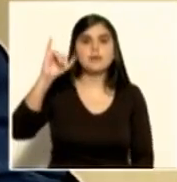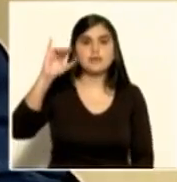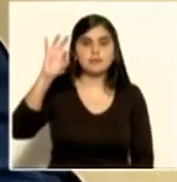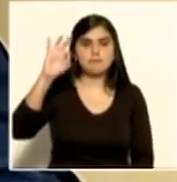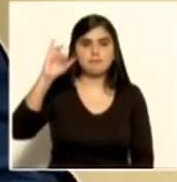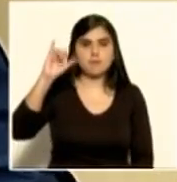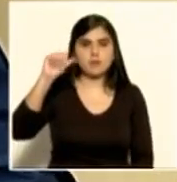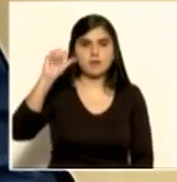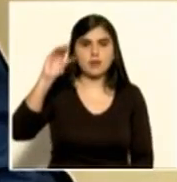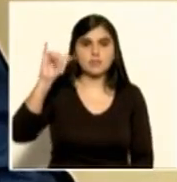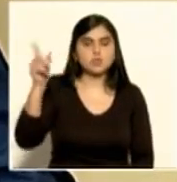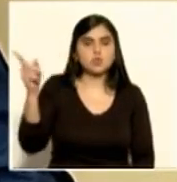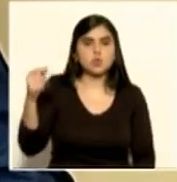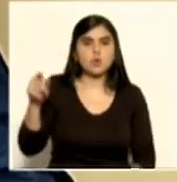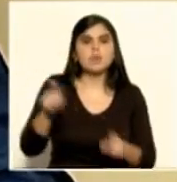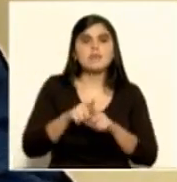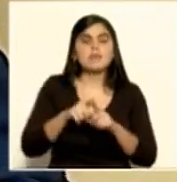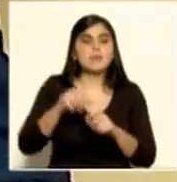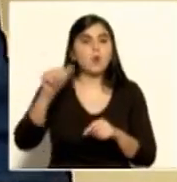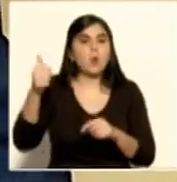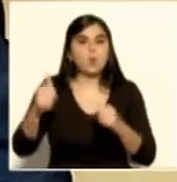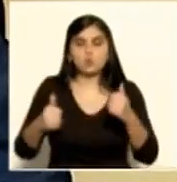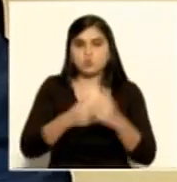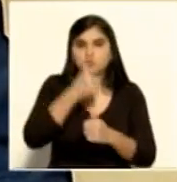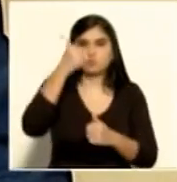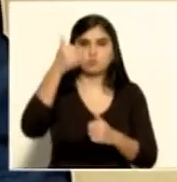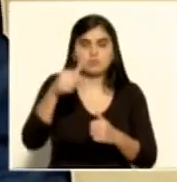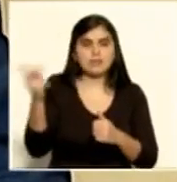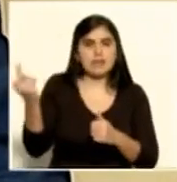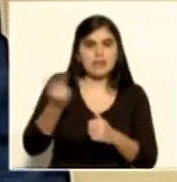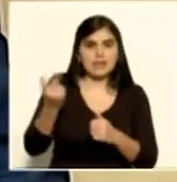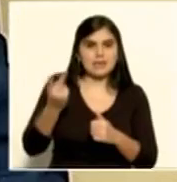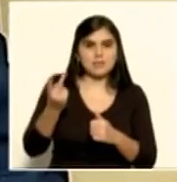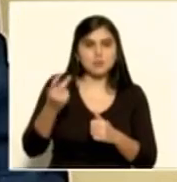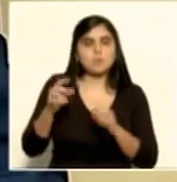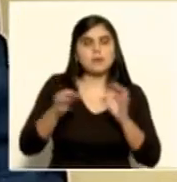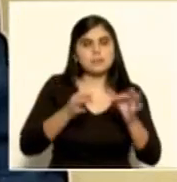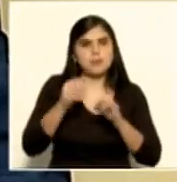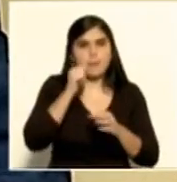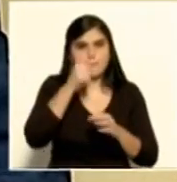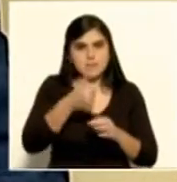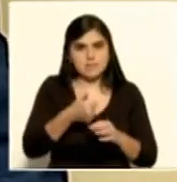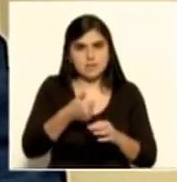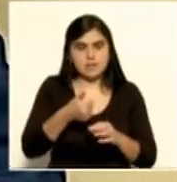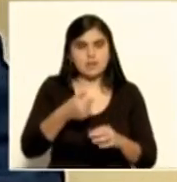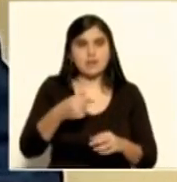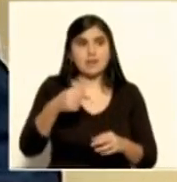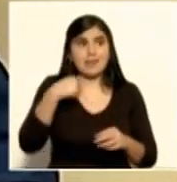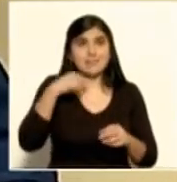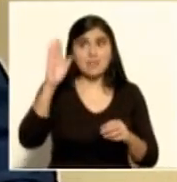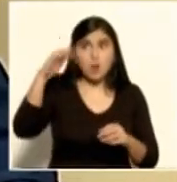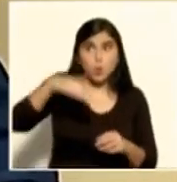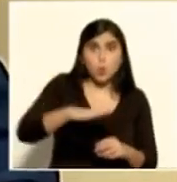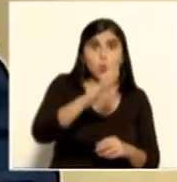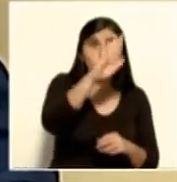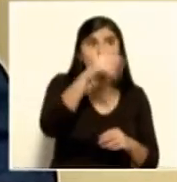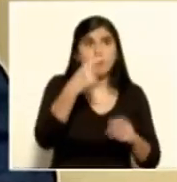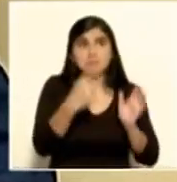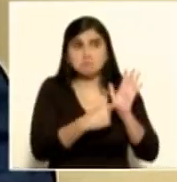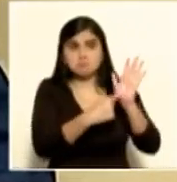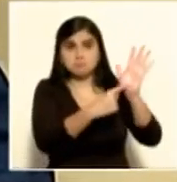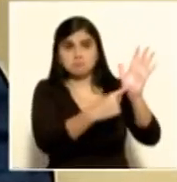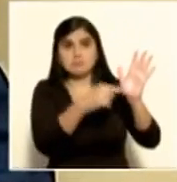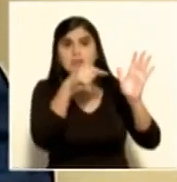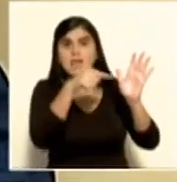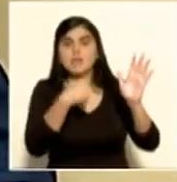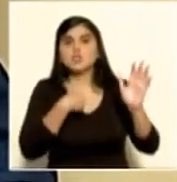ministros rectores, es el trabajo conjunto. En esa curva que yo mostré ahora, donde hablo de la interdependencia, es donde